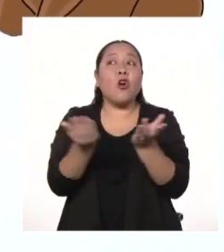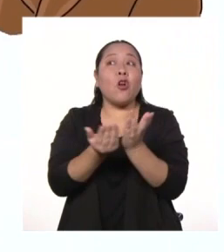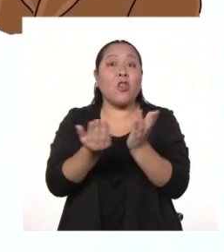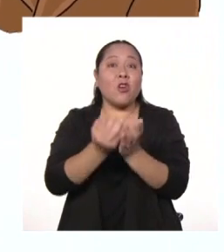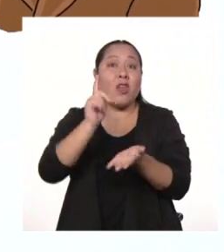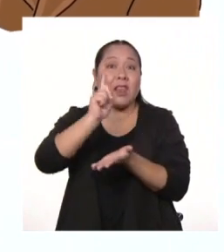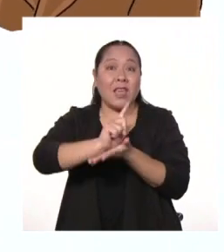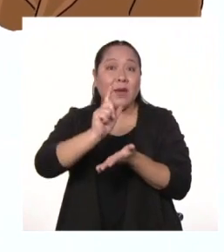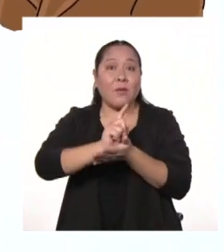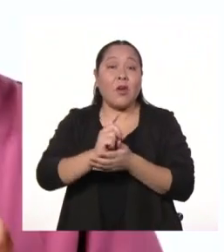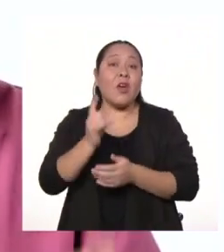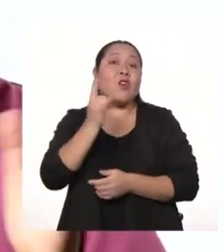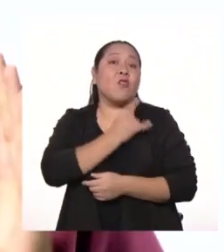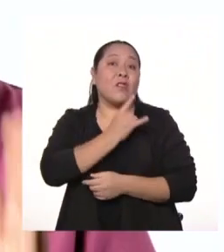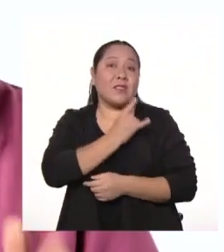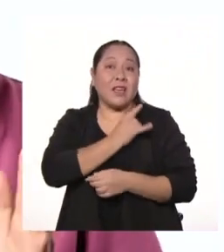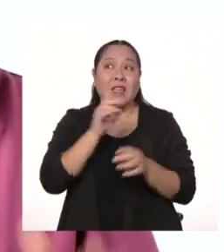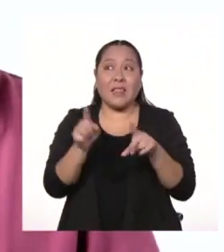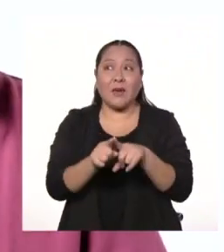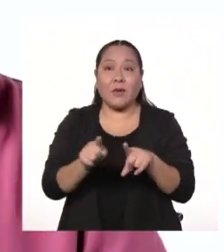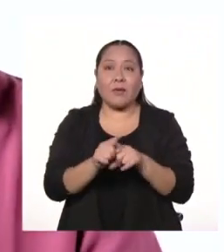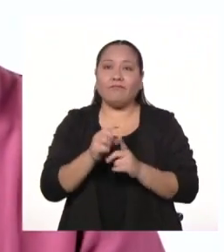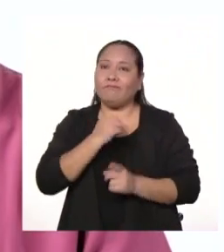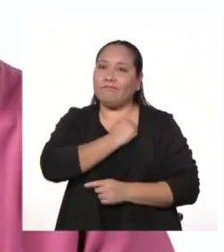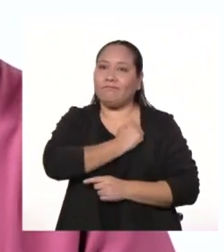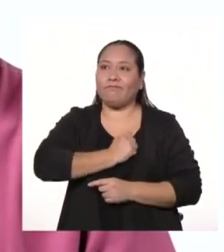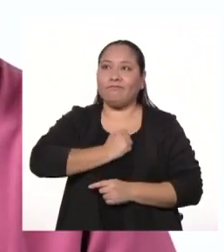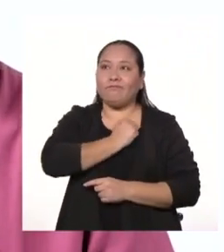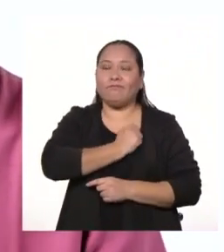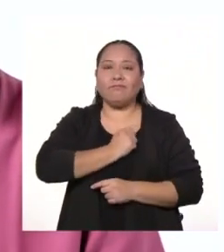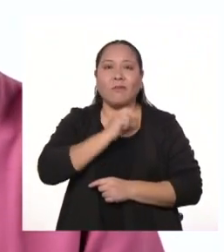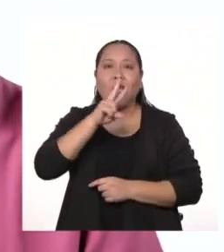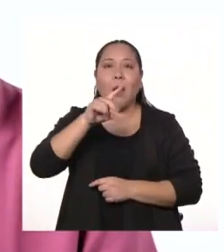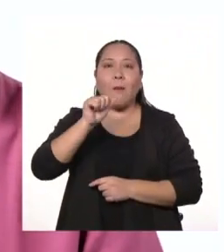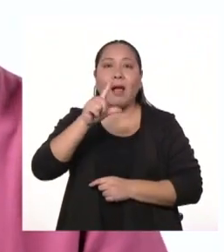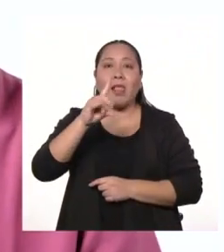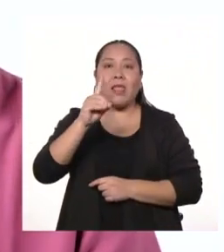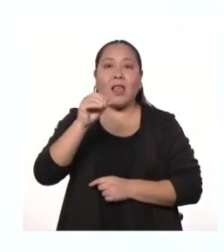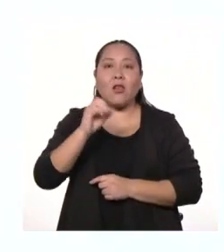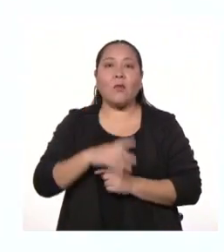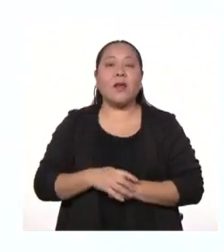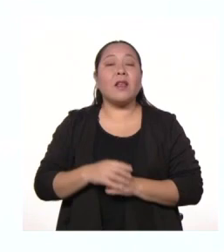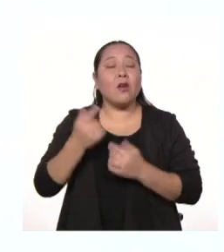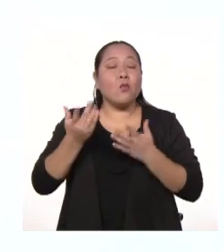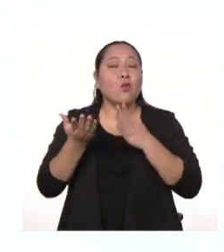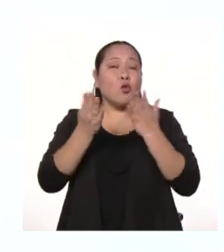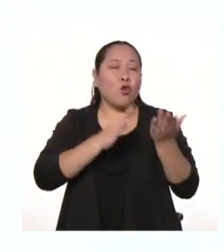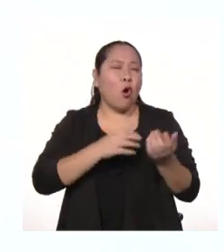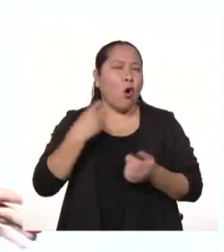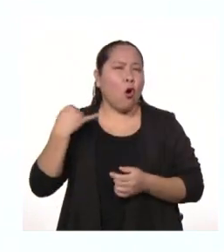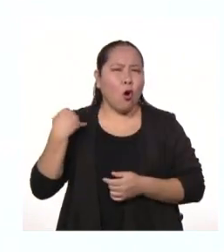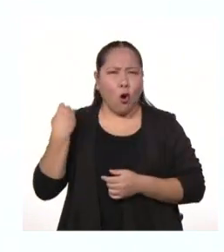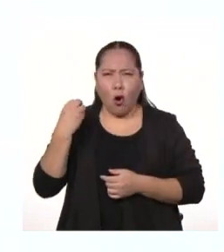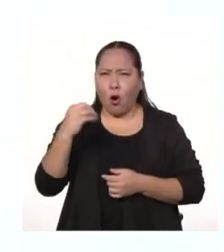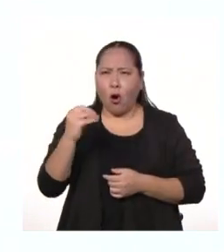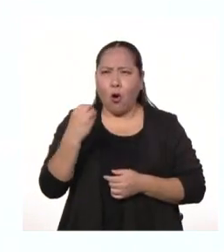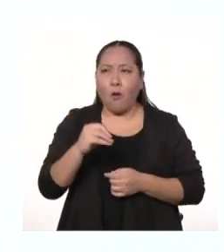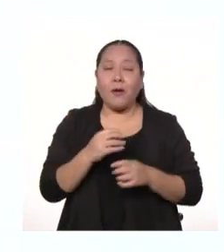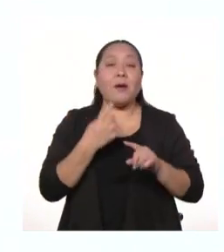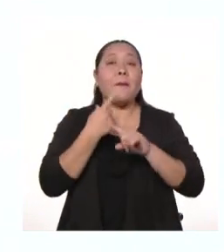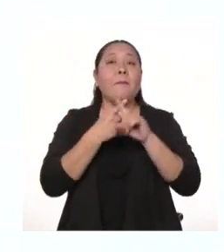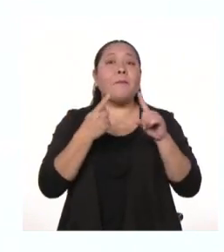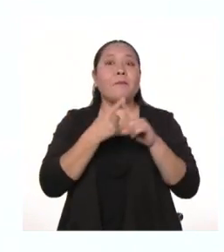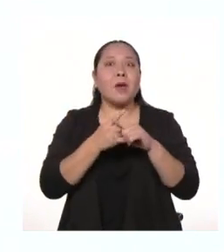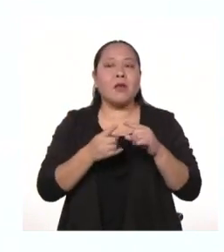su etapa universitaria. Lamentablemente, Valdelomar falleció muy joven, pero dejó tras de sí una